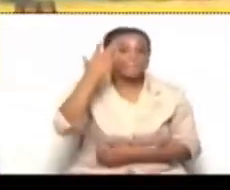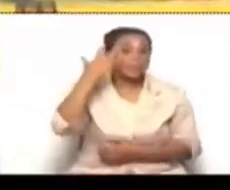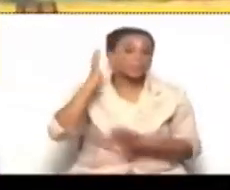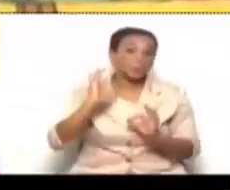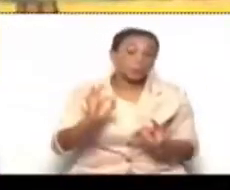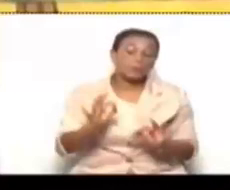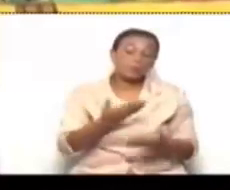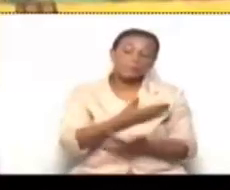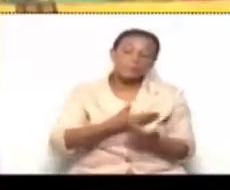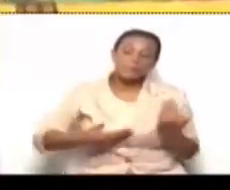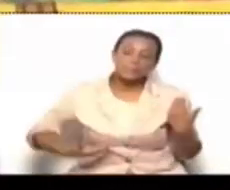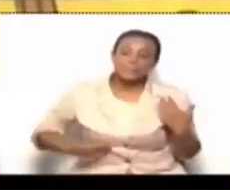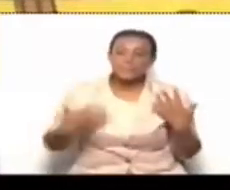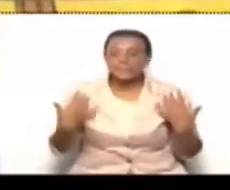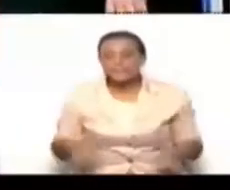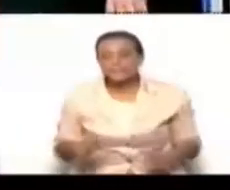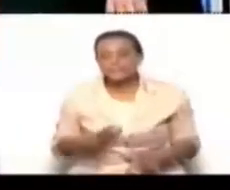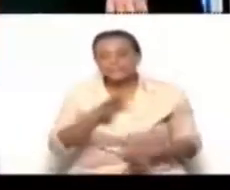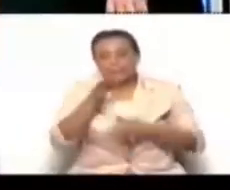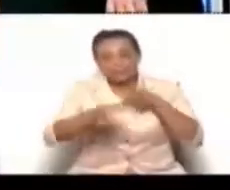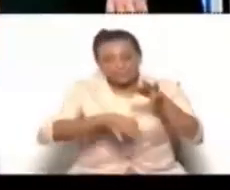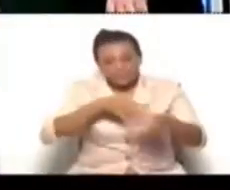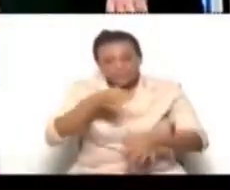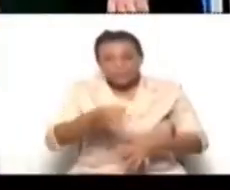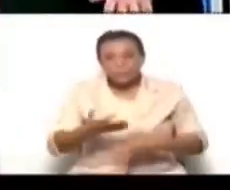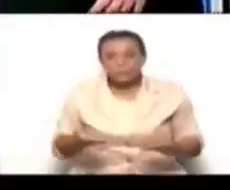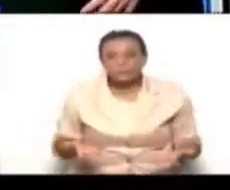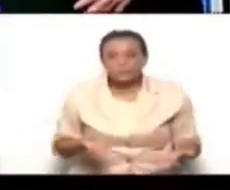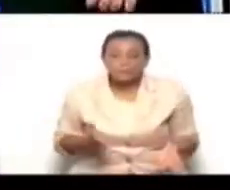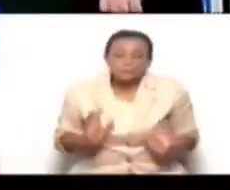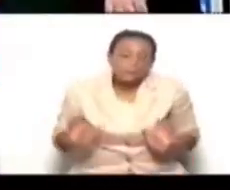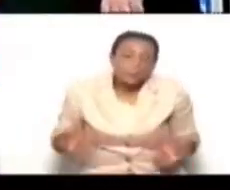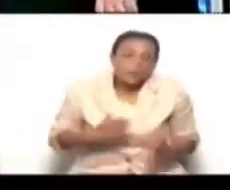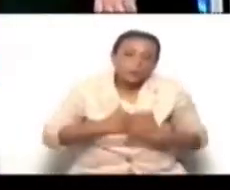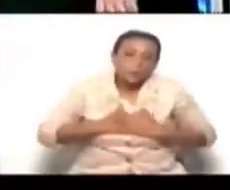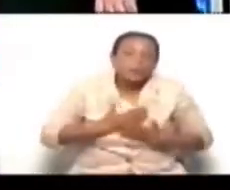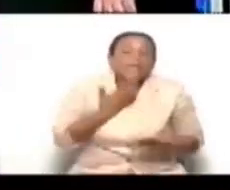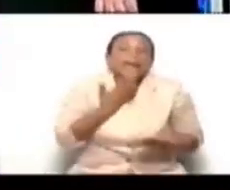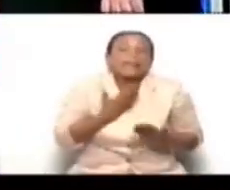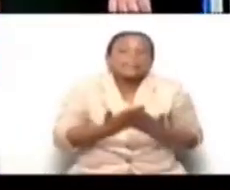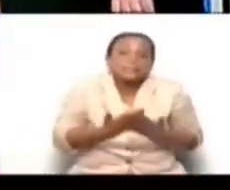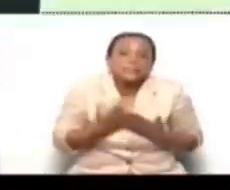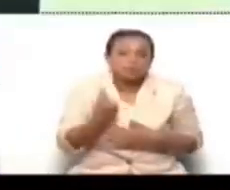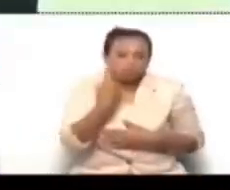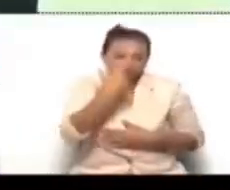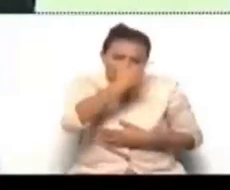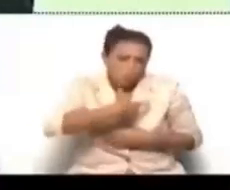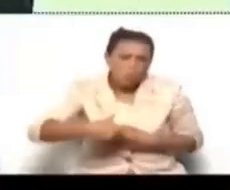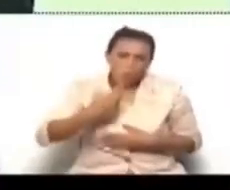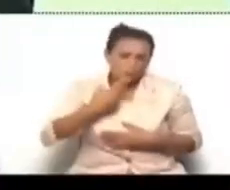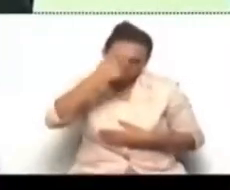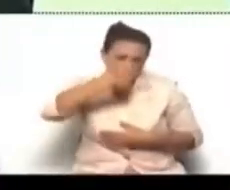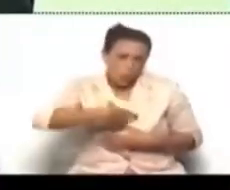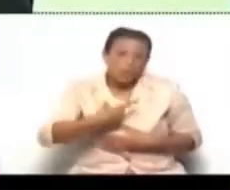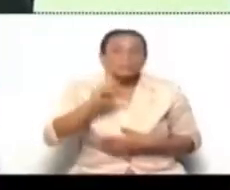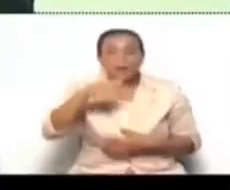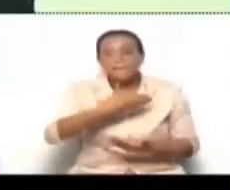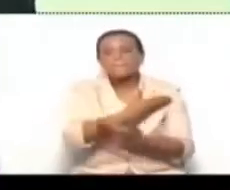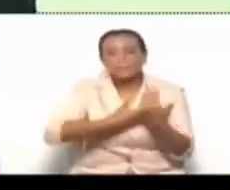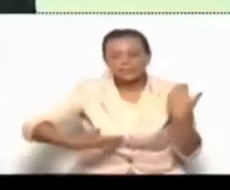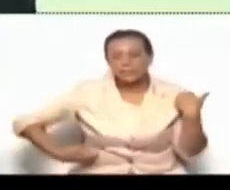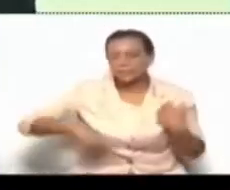señor presidente, quisiera expresarle mi gran agradecimiento, no solo de mí, del presidente Vladimir